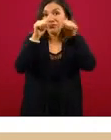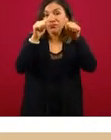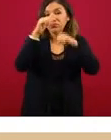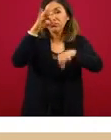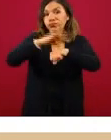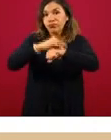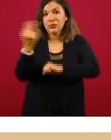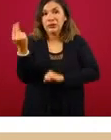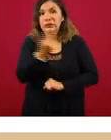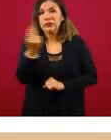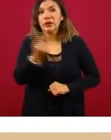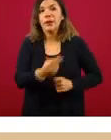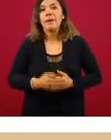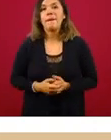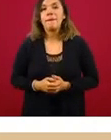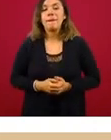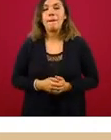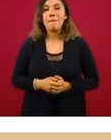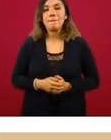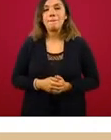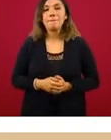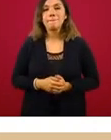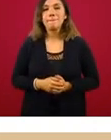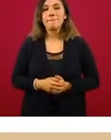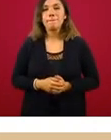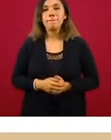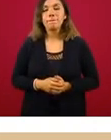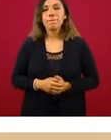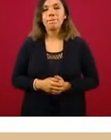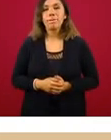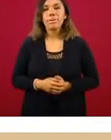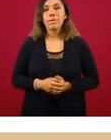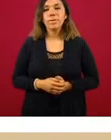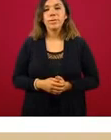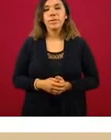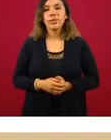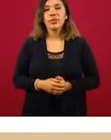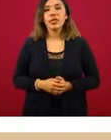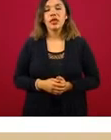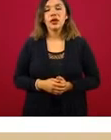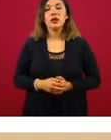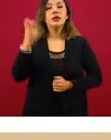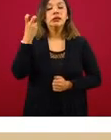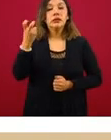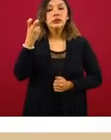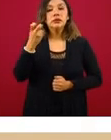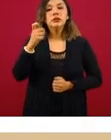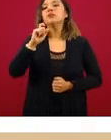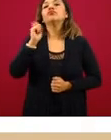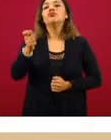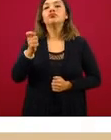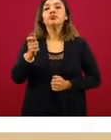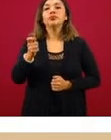médica correspondiente. La siguiente diapositiva nos muestra la comorbilidad que hubo en todos los